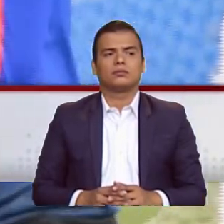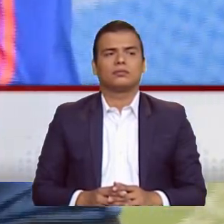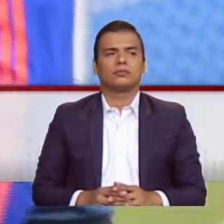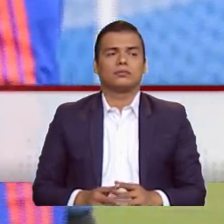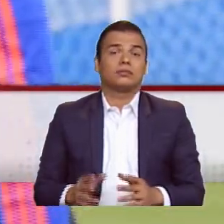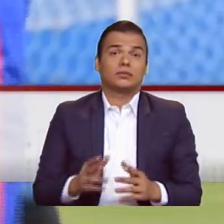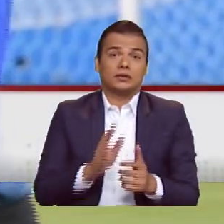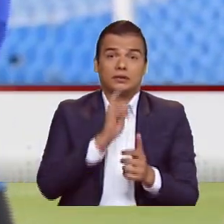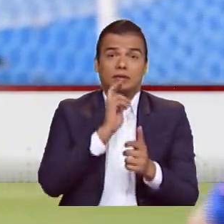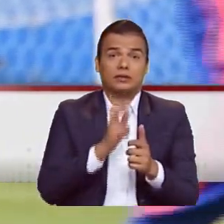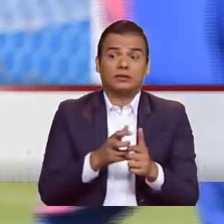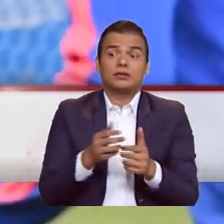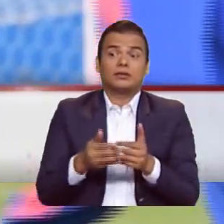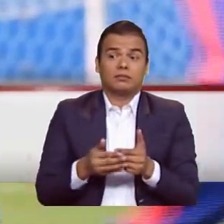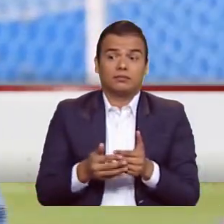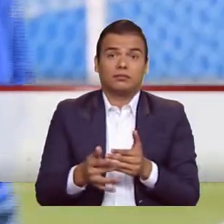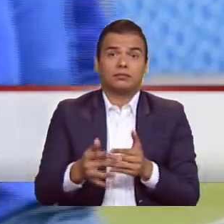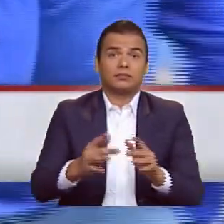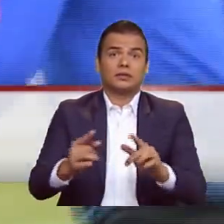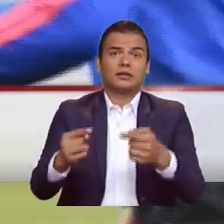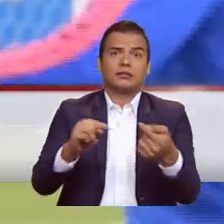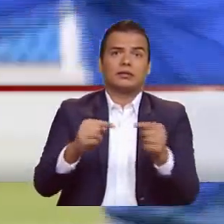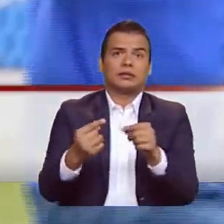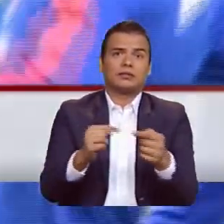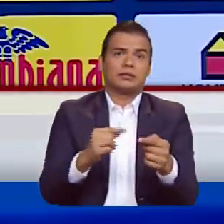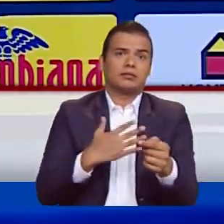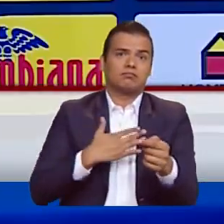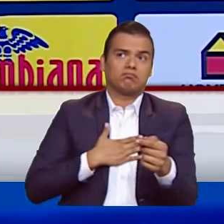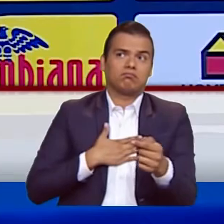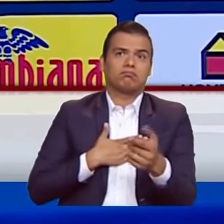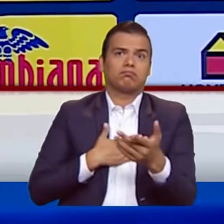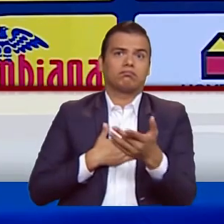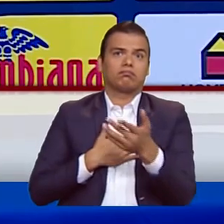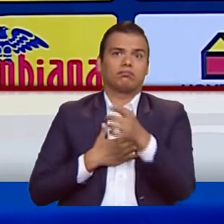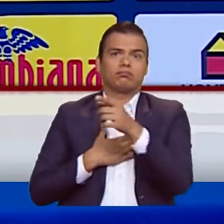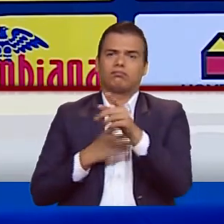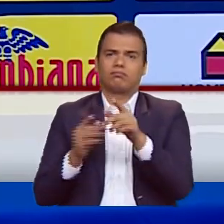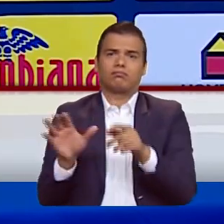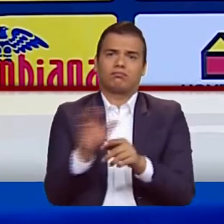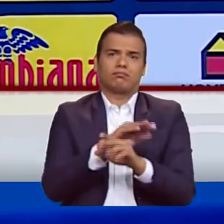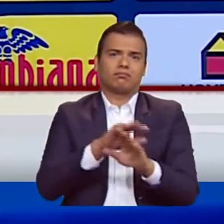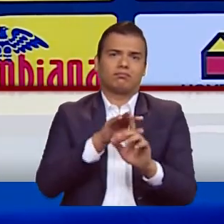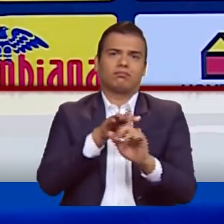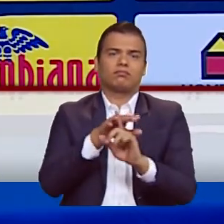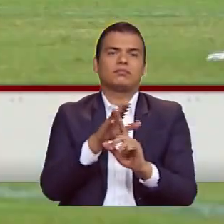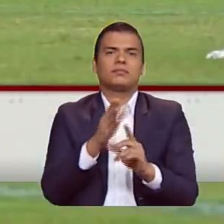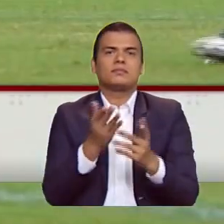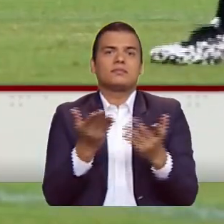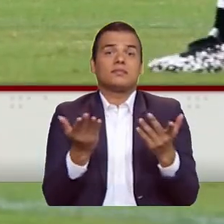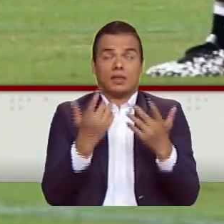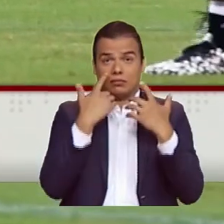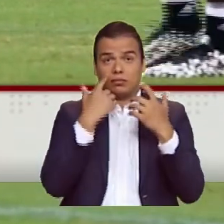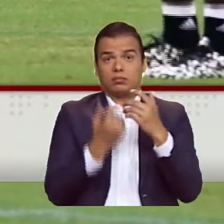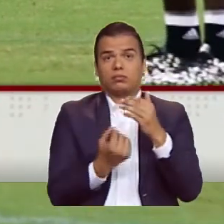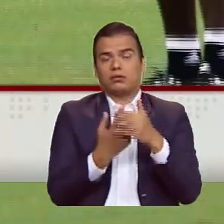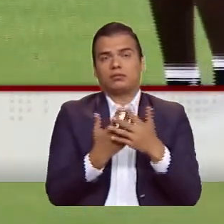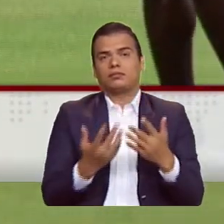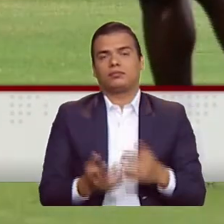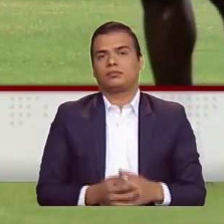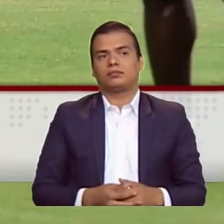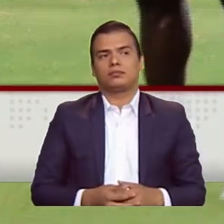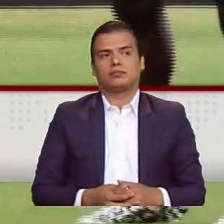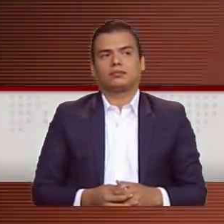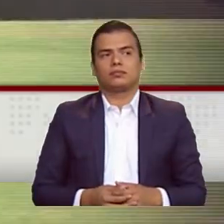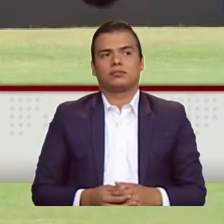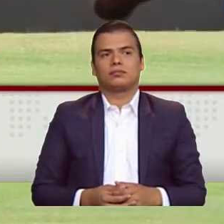complicar muito os partidos, para mim, para Tite, para Rueda, para todos, porque não há elementos de surpresa. As lesões que se apresentaram